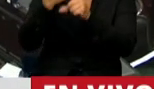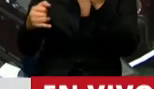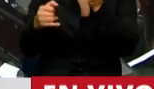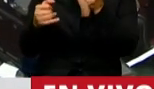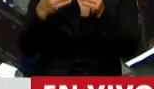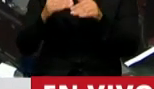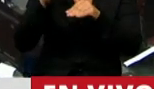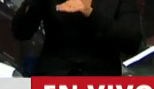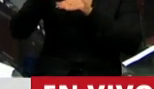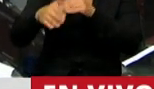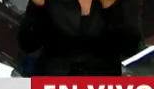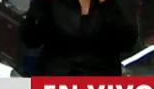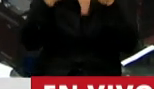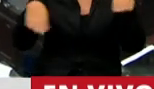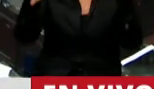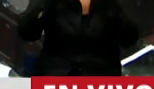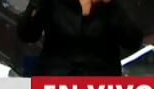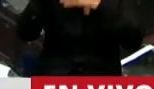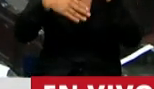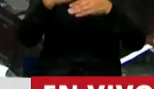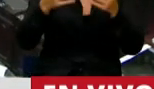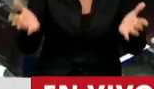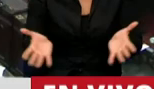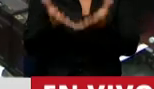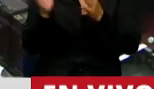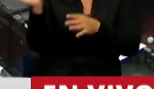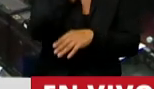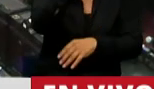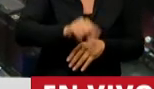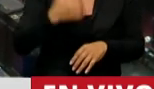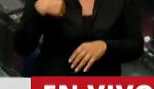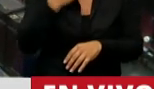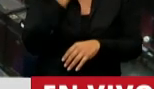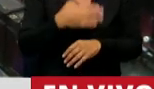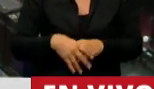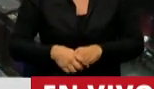de la equidad, en favor del desarrollo y en favor del crecimiento para toda la Argentina. Muchas